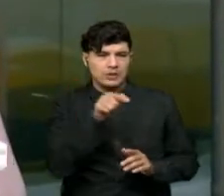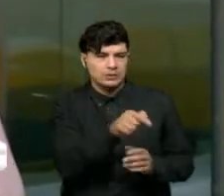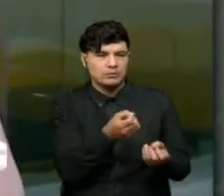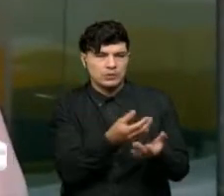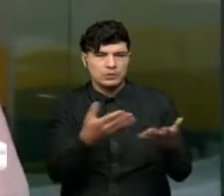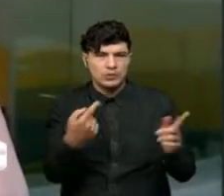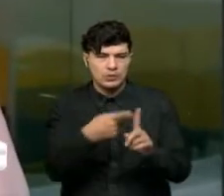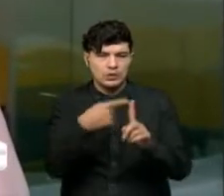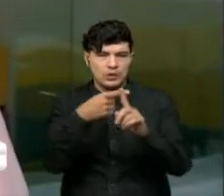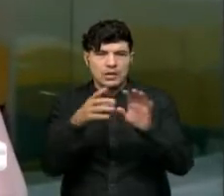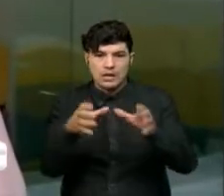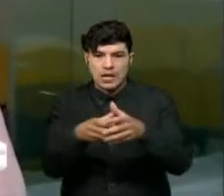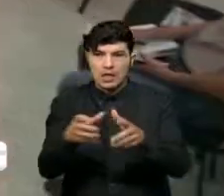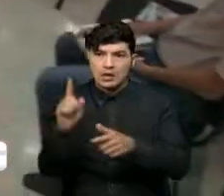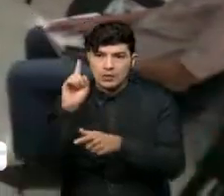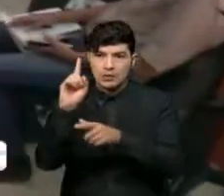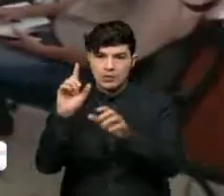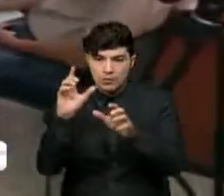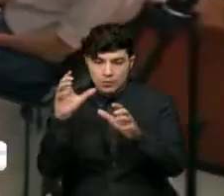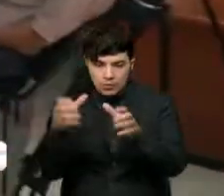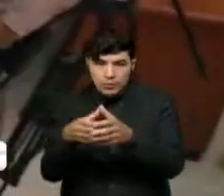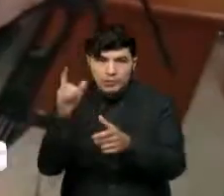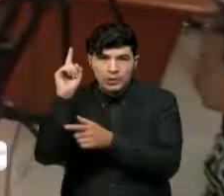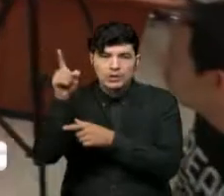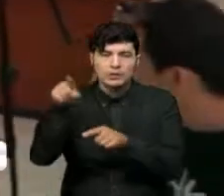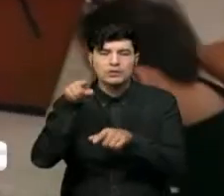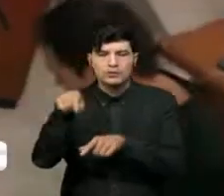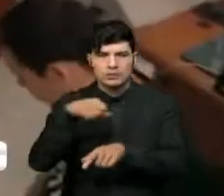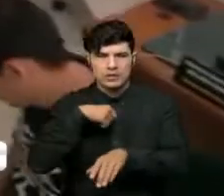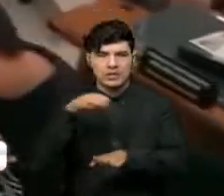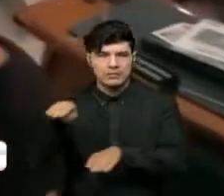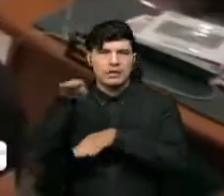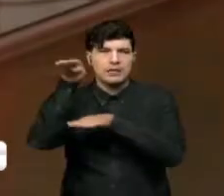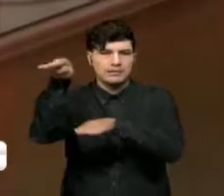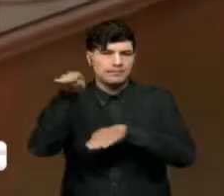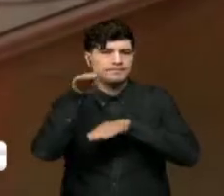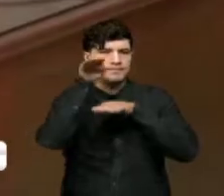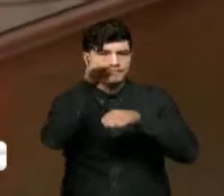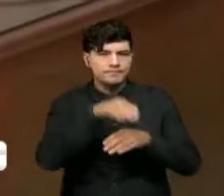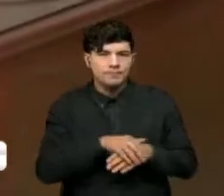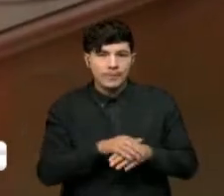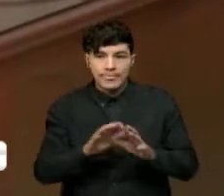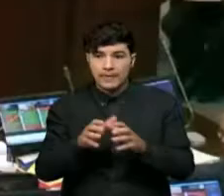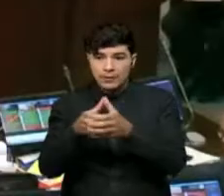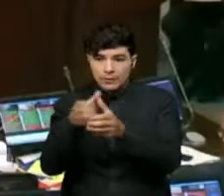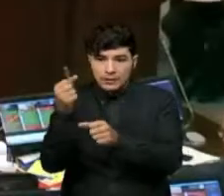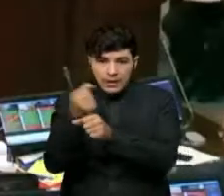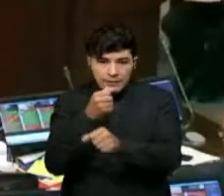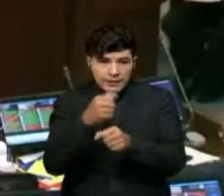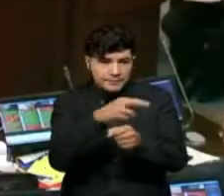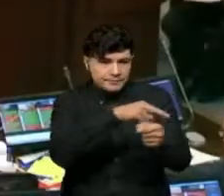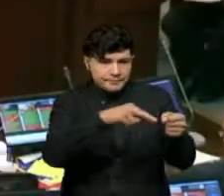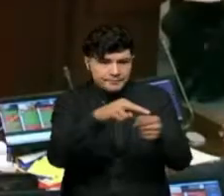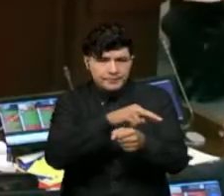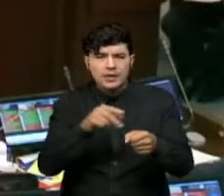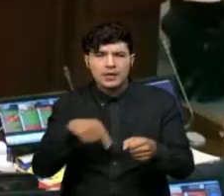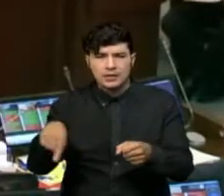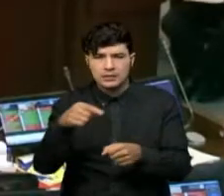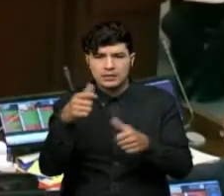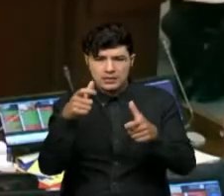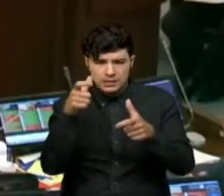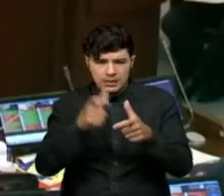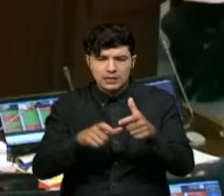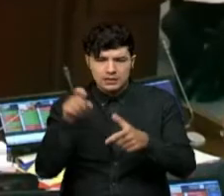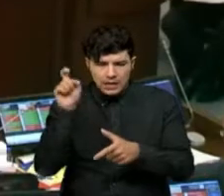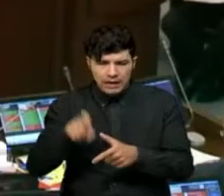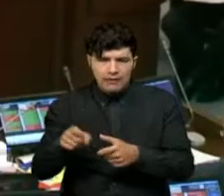cada partido tiene una representación referente a la falta de trabajo en la región los dirigentes respondieron que es una de las labores que se deben desarrollar desde el